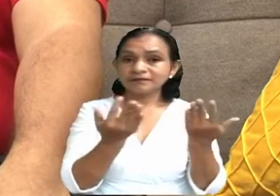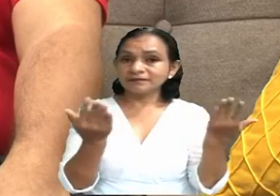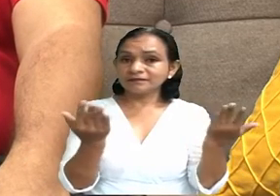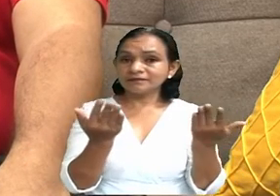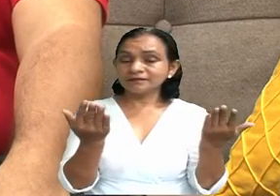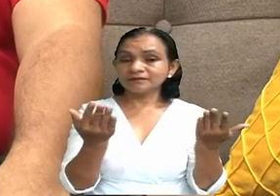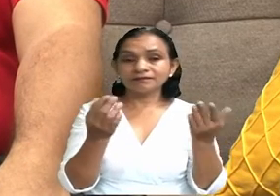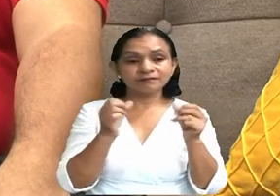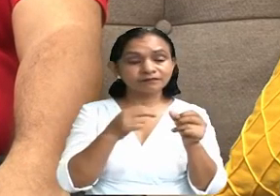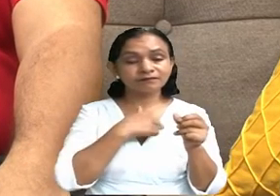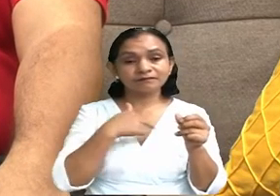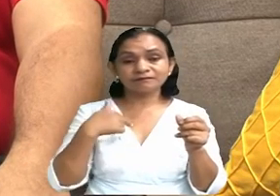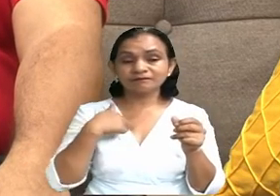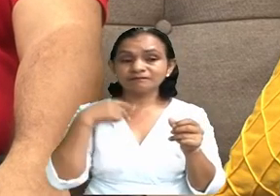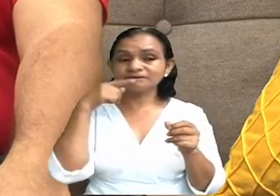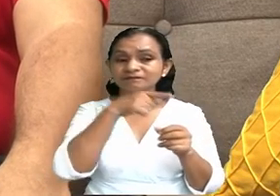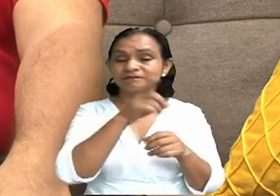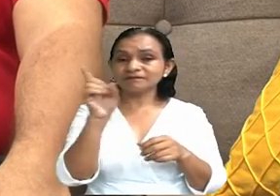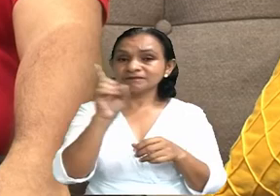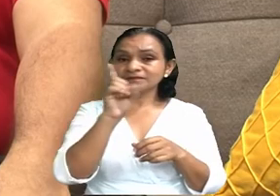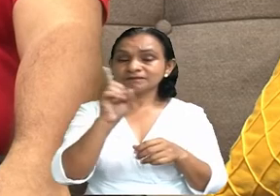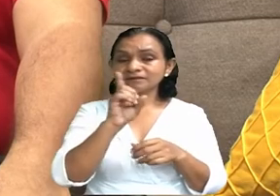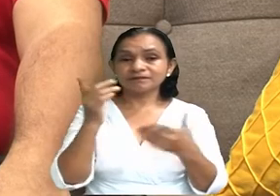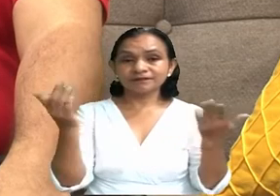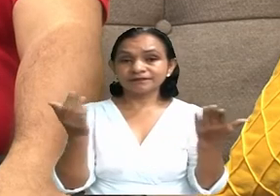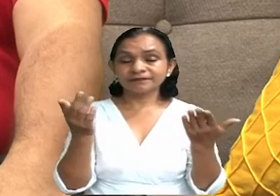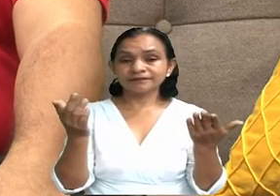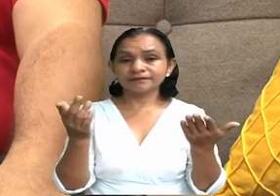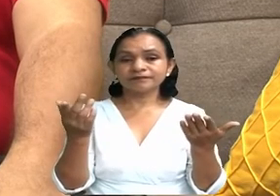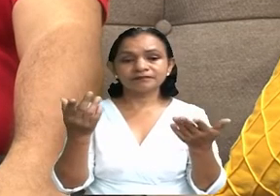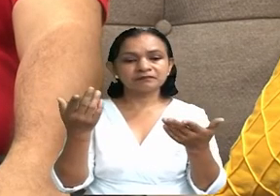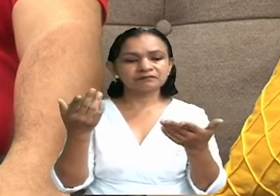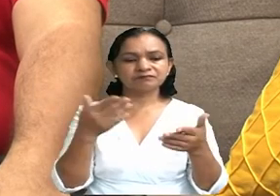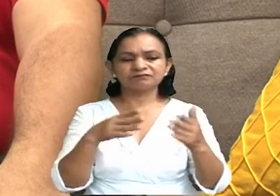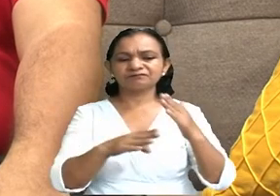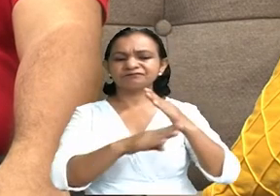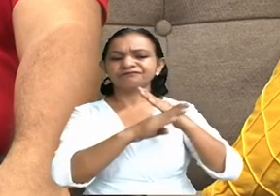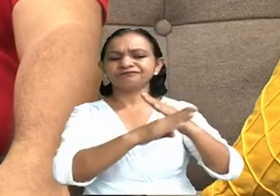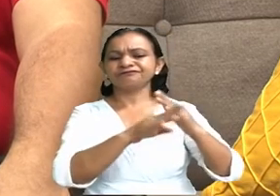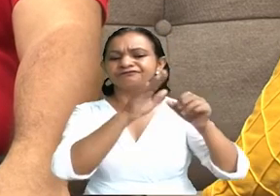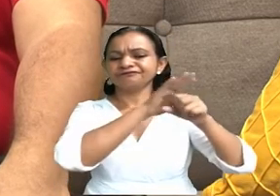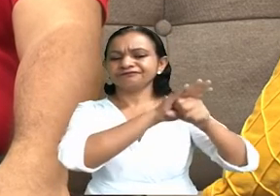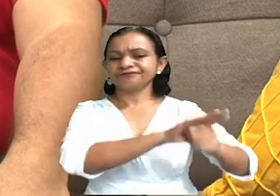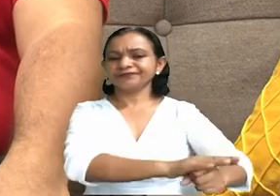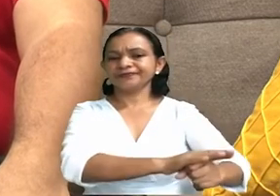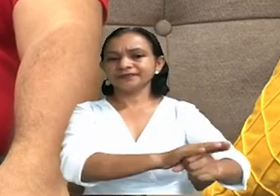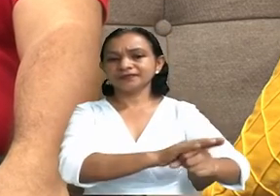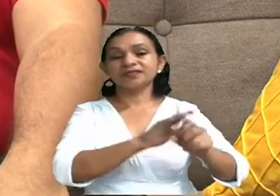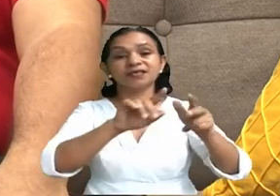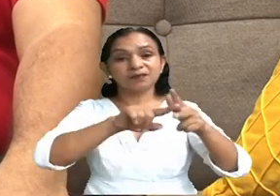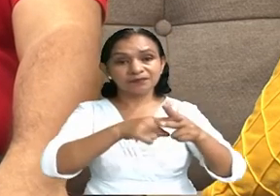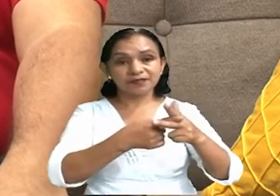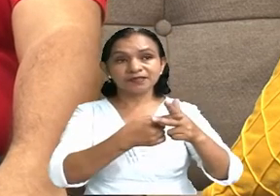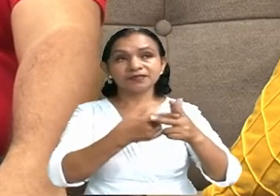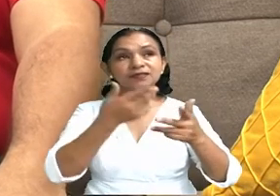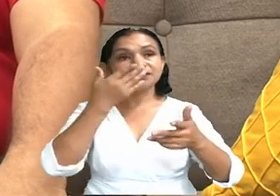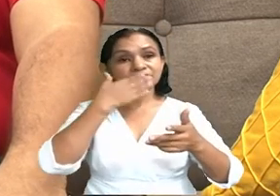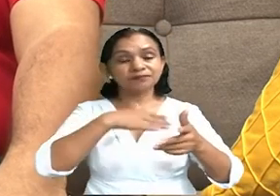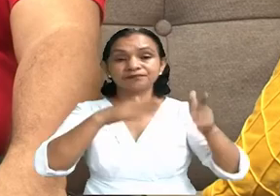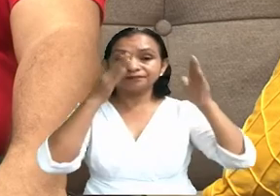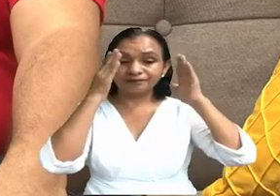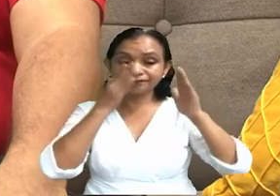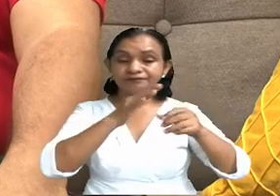todavía sigue siendo el espacio donde más se discrimina y donde se inicia esa situación